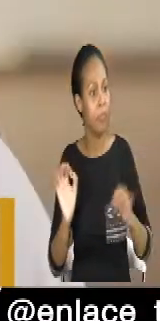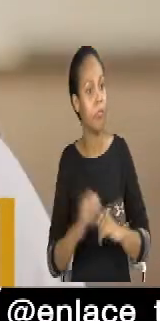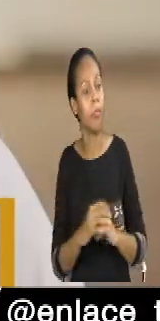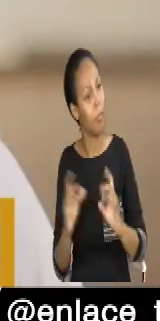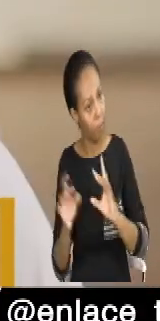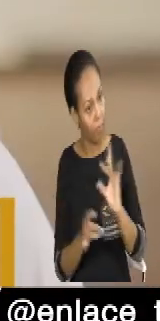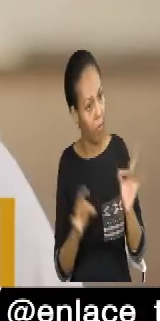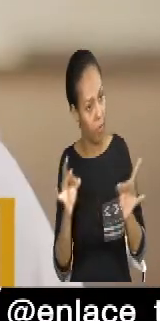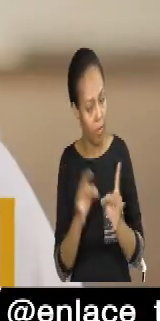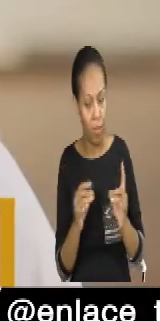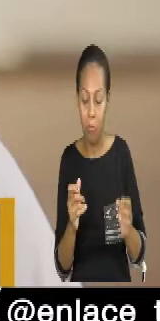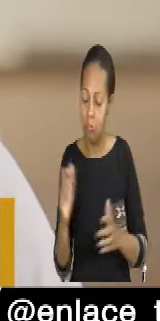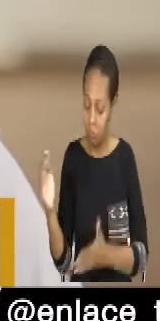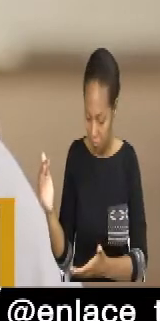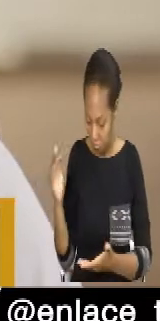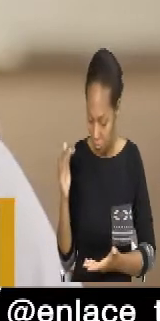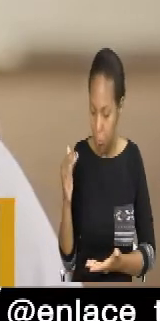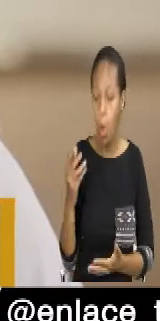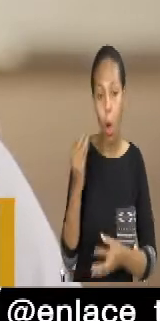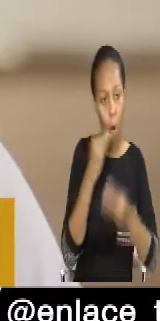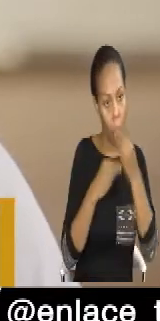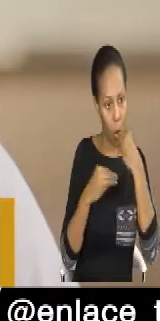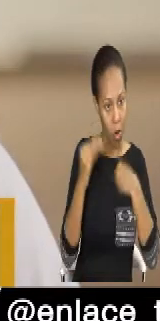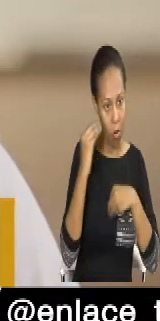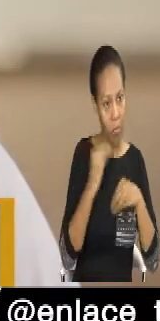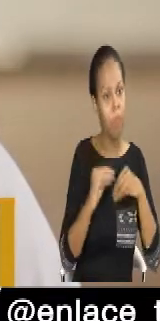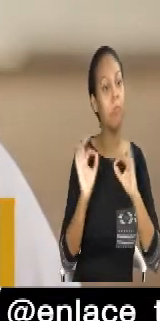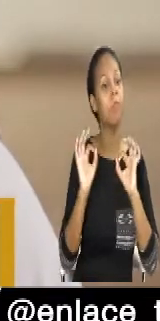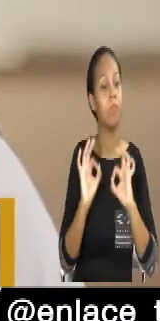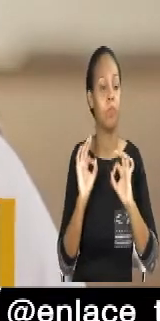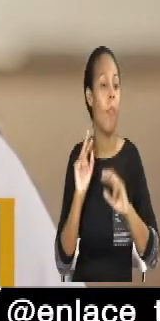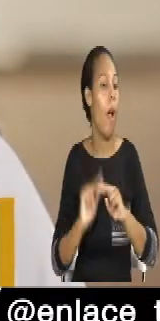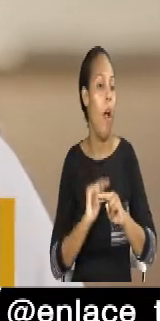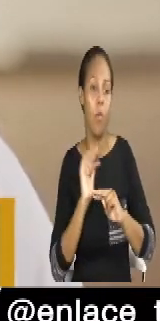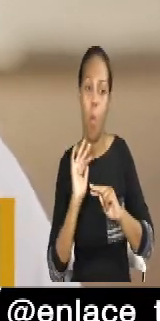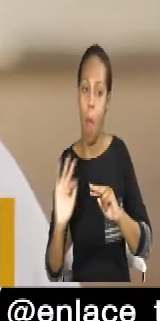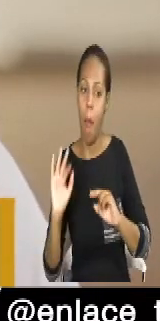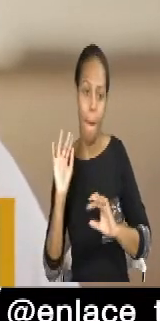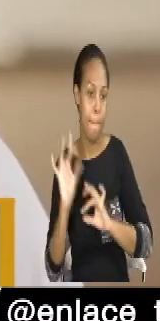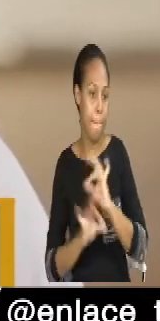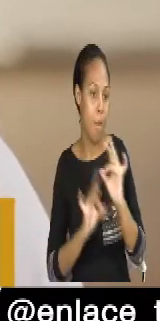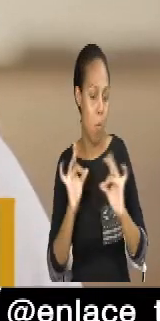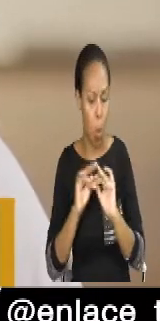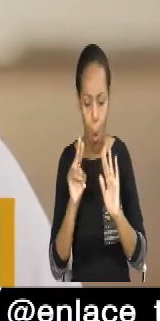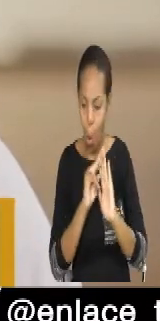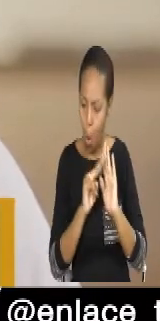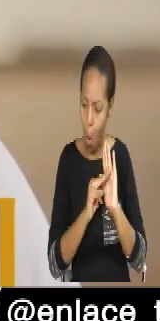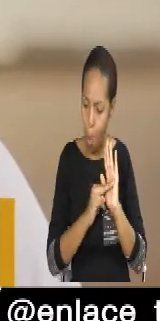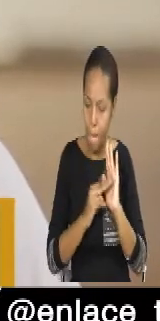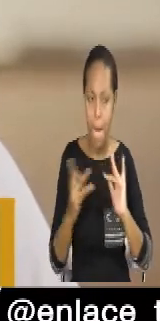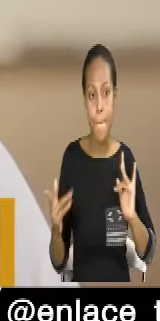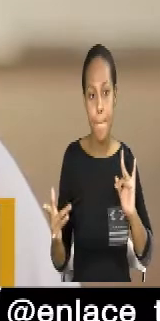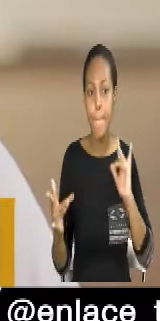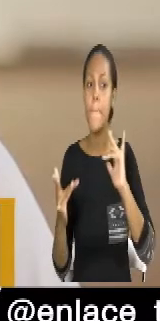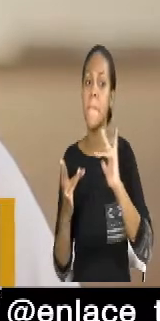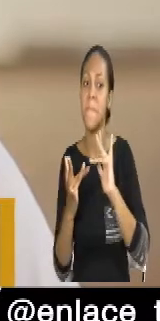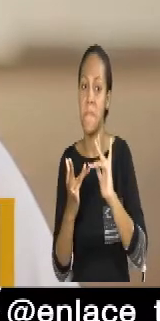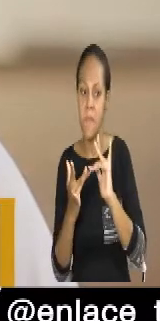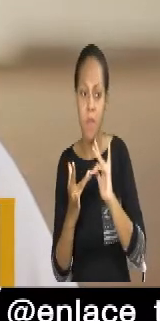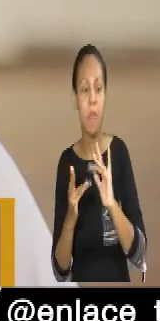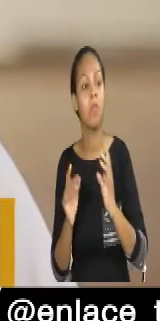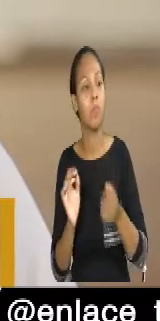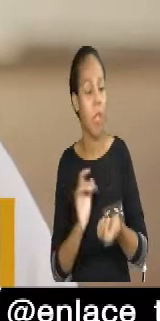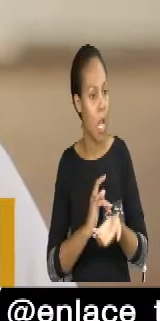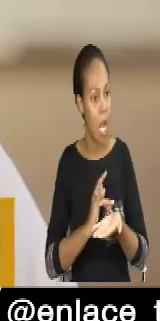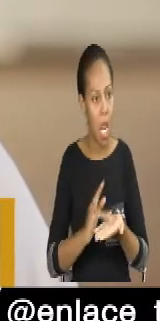por el consumidor porque es un producto 100% natural que cumple con los requerimientos de beneficio